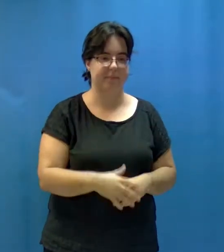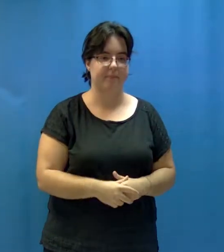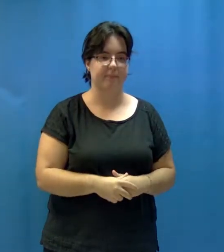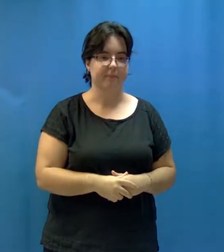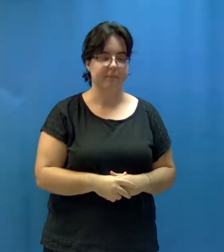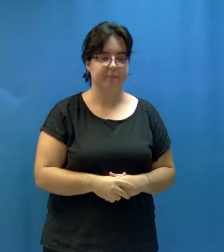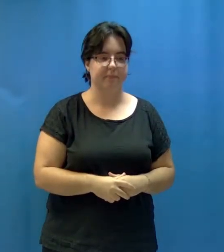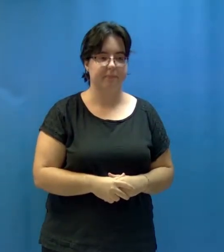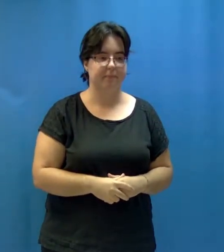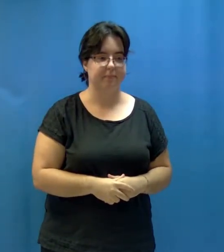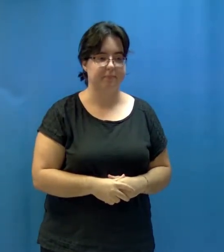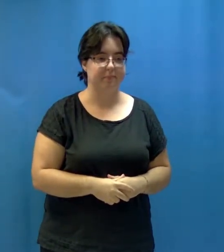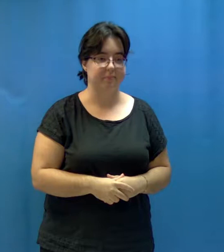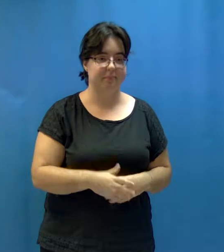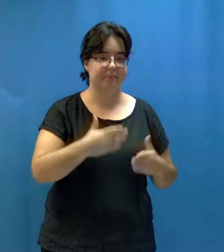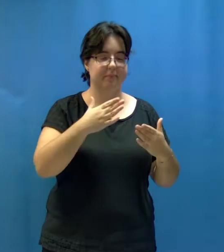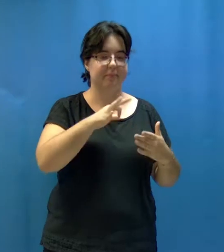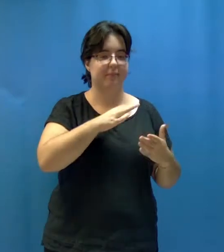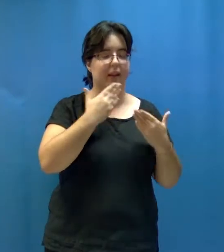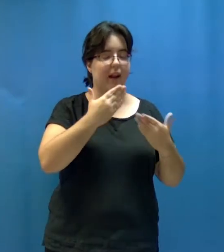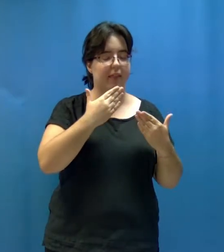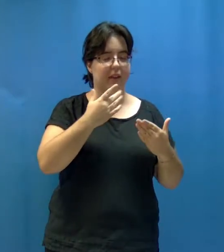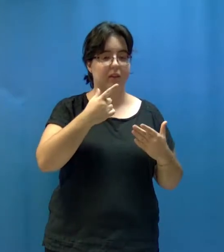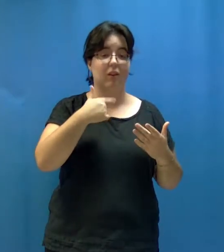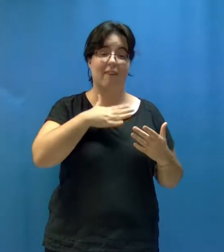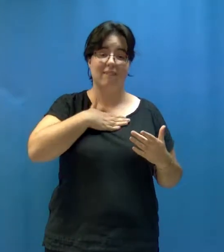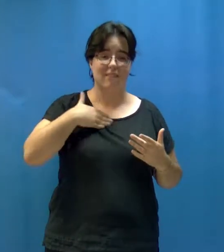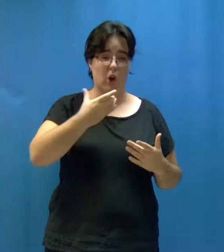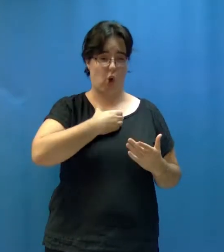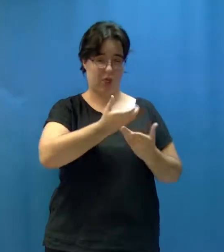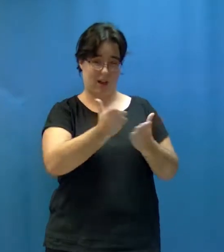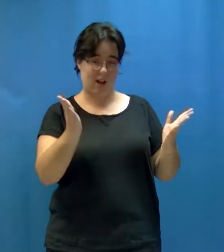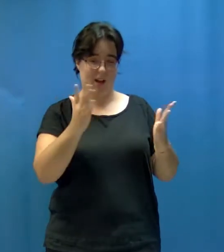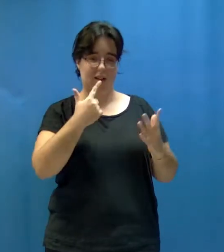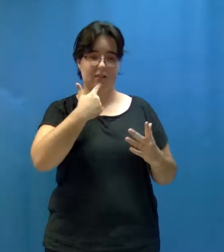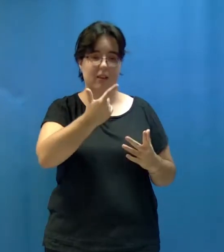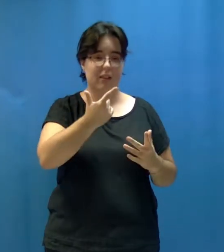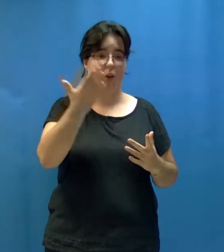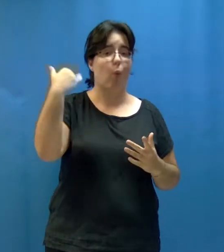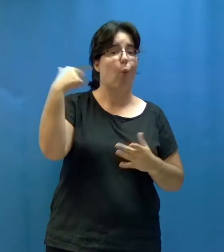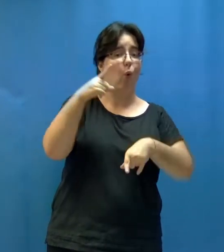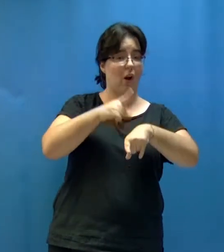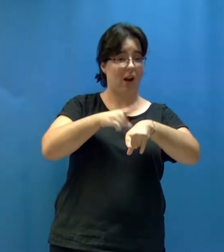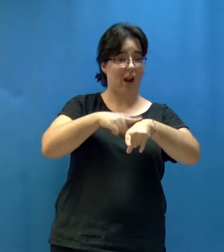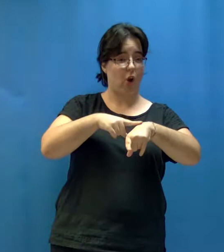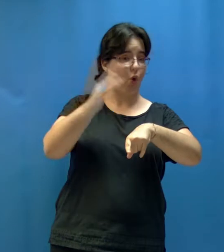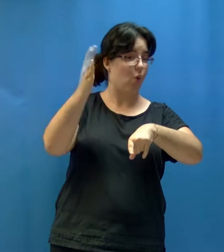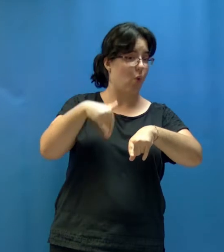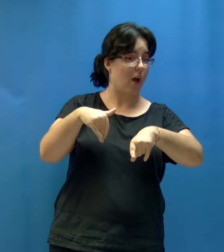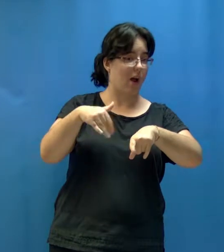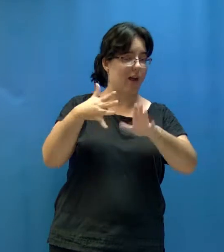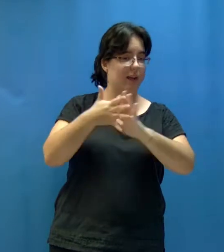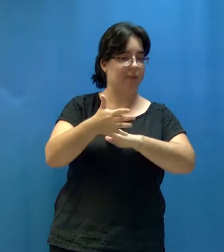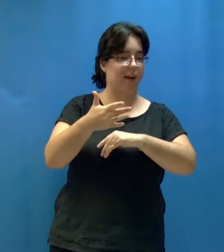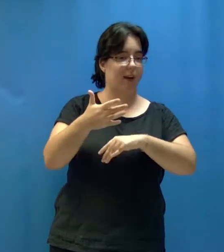Gracias, señora Gavarda. Yo quiero decirles, señores concejales, que sean conscientes, cuando no había reloj, la que podía quedar mal era yo como directora o